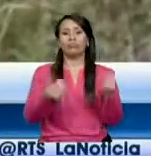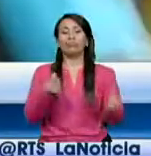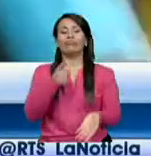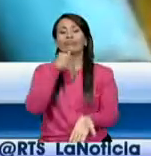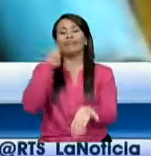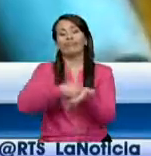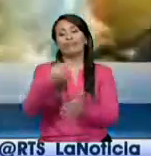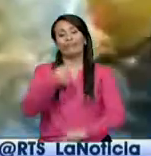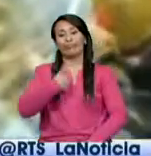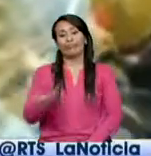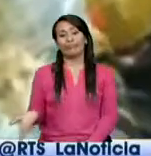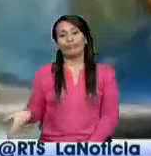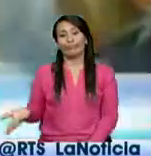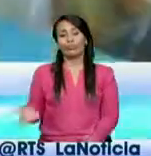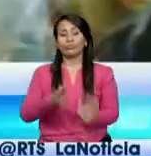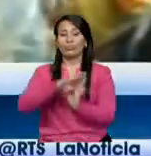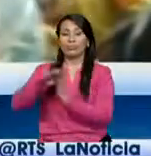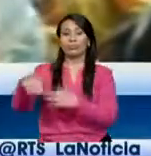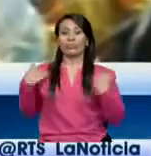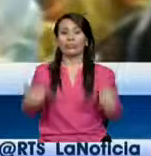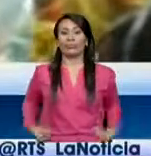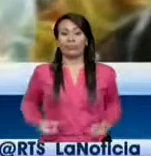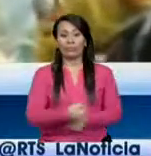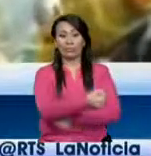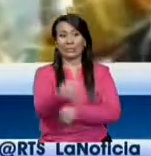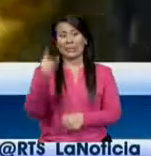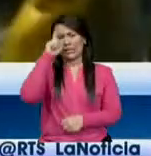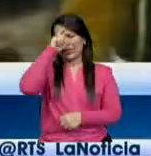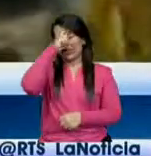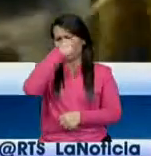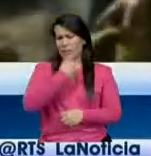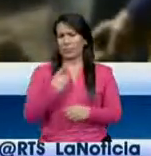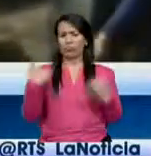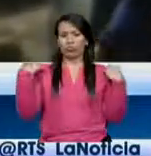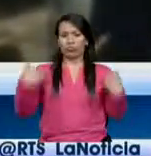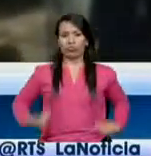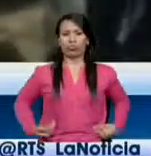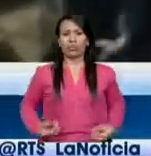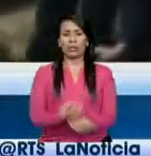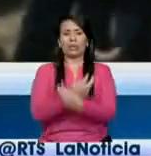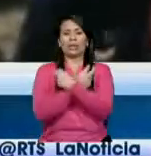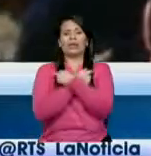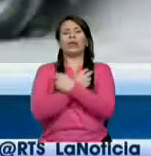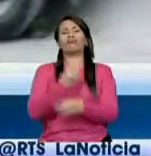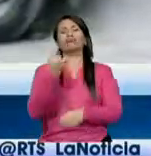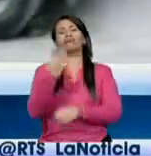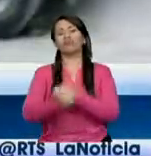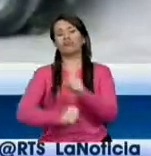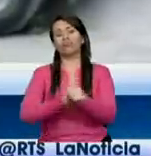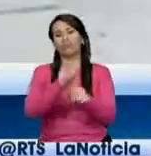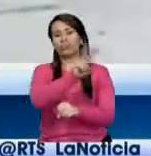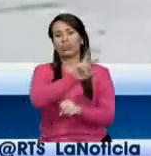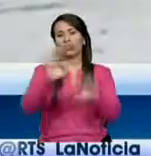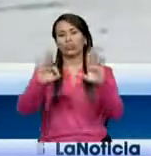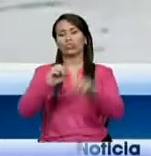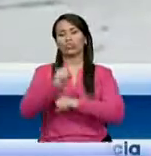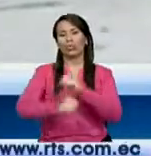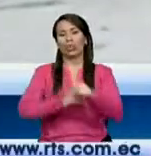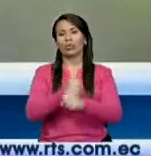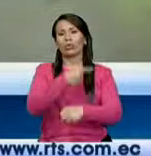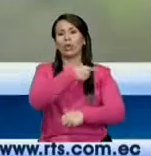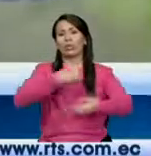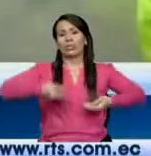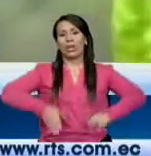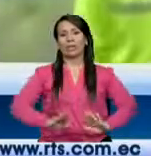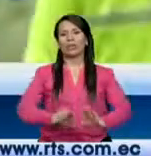a responder. Personal del cuerpo de bomberos no tuvo fácil la tarea para extraer el cuerpo del joven, que al parecer tenía 28 años y era supuestamente oriundo de la